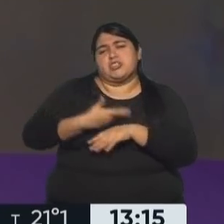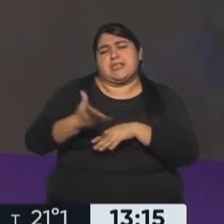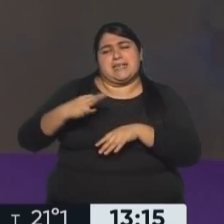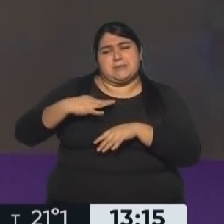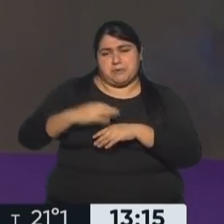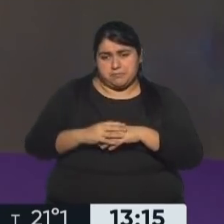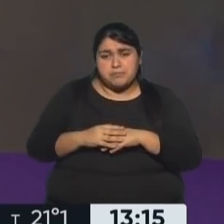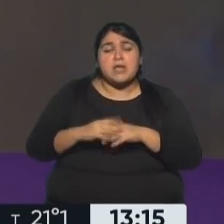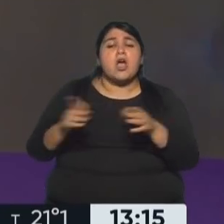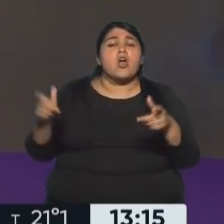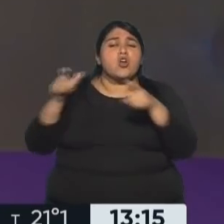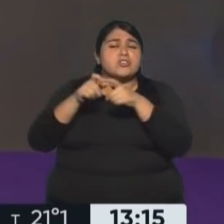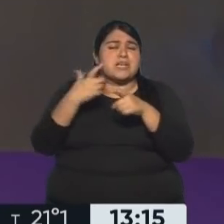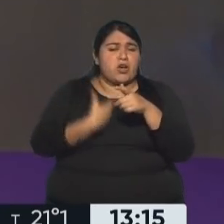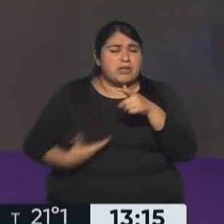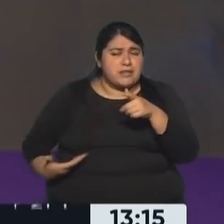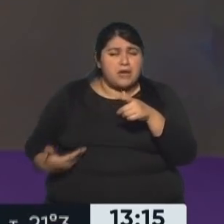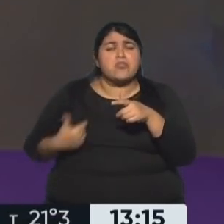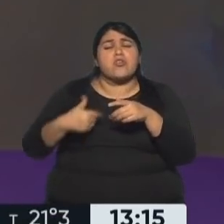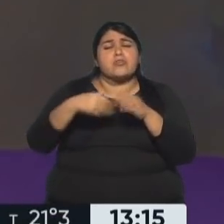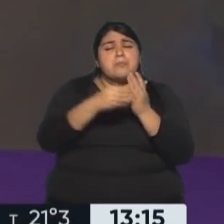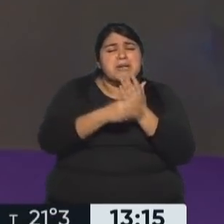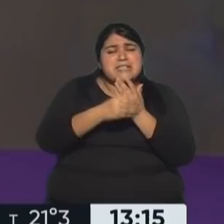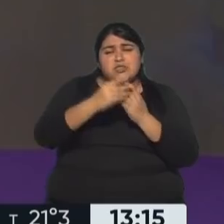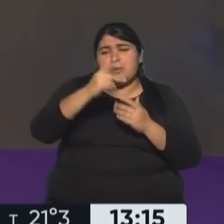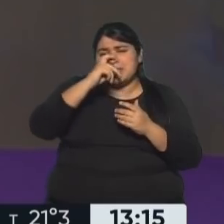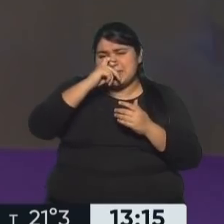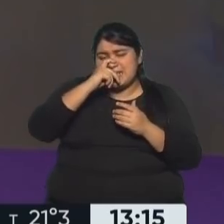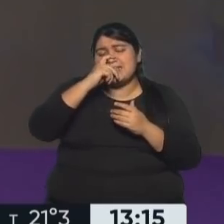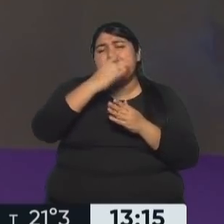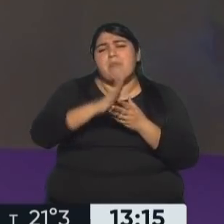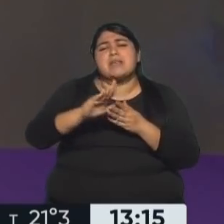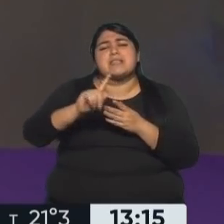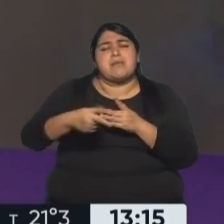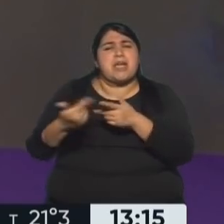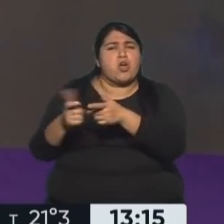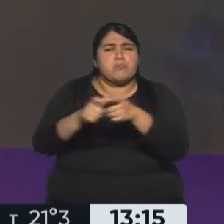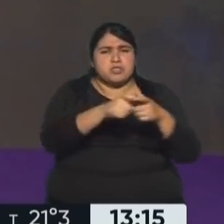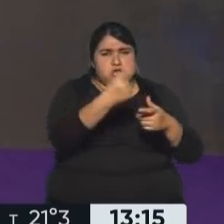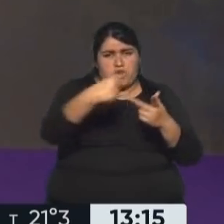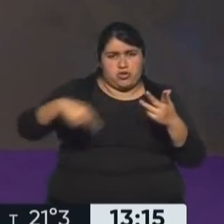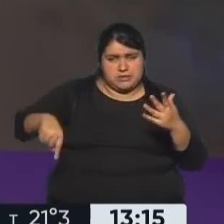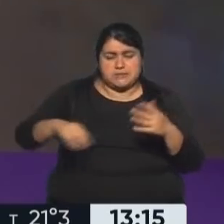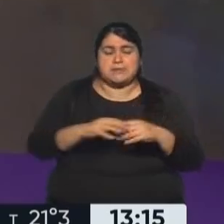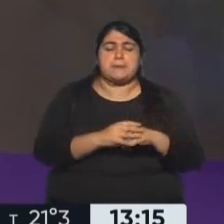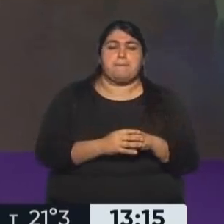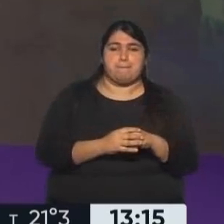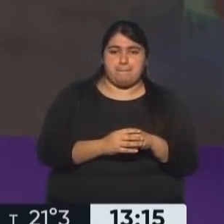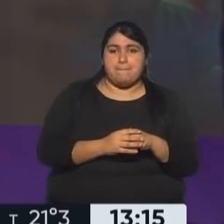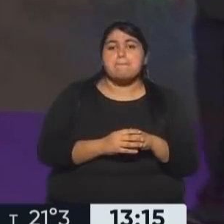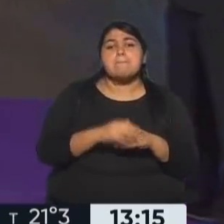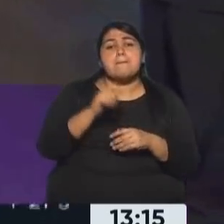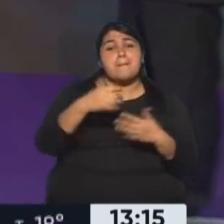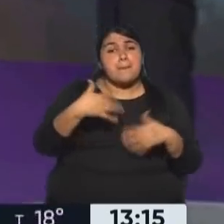Consejo de Estado está compuesto por 27 ministros y también por distintas comisiones. Sí, agrego que, por supuesto, que muchos